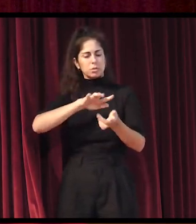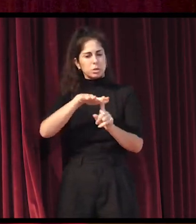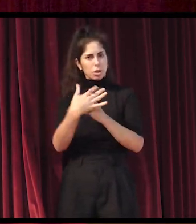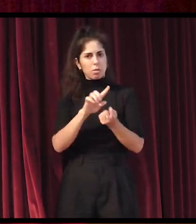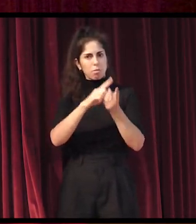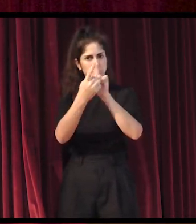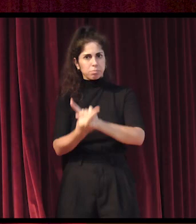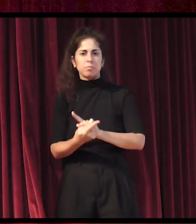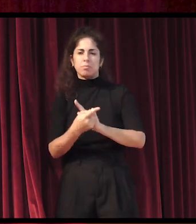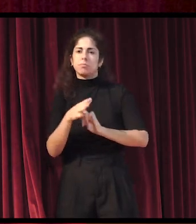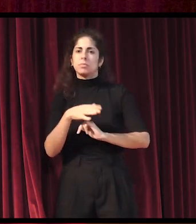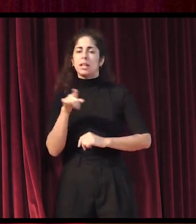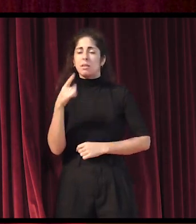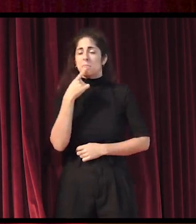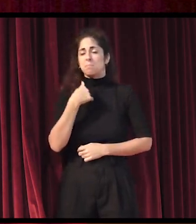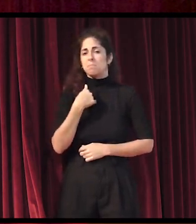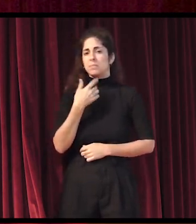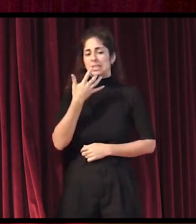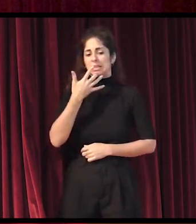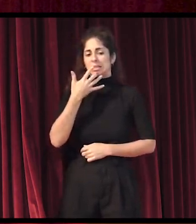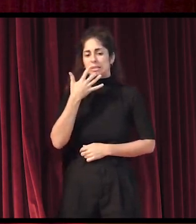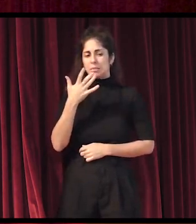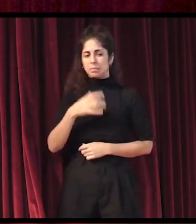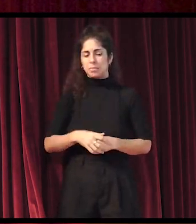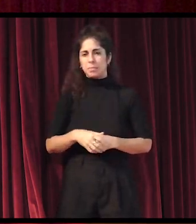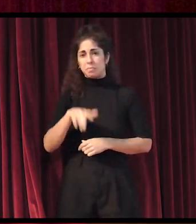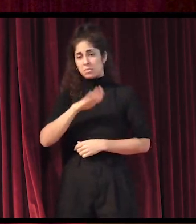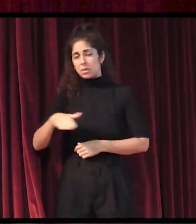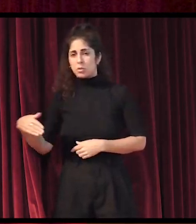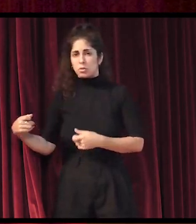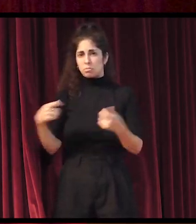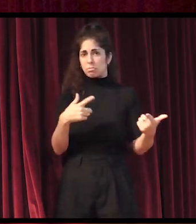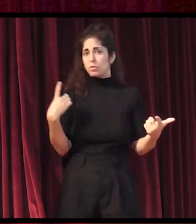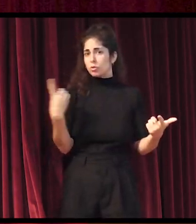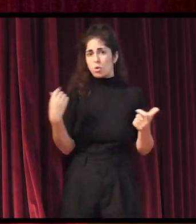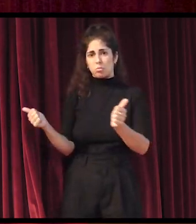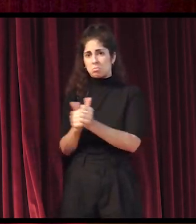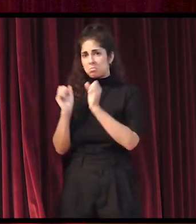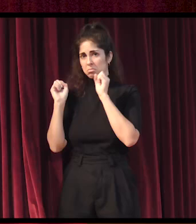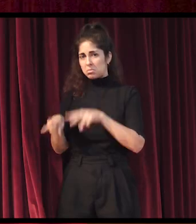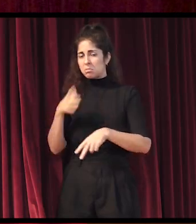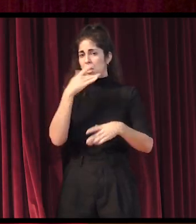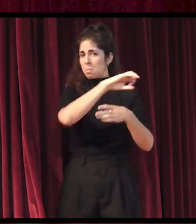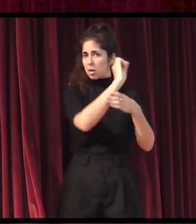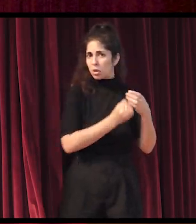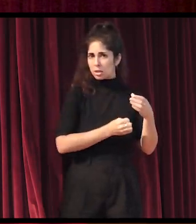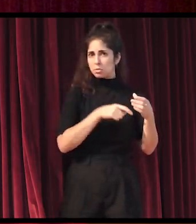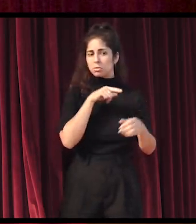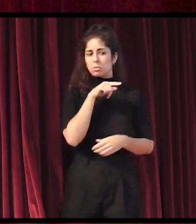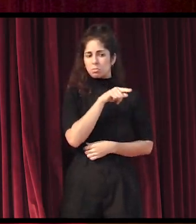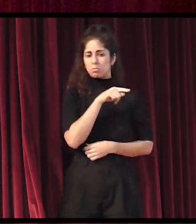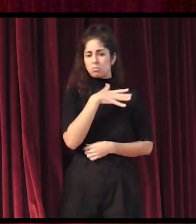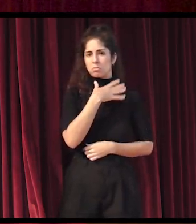no entendía que lo que era posible, por ejemplo, con los chicos que migraban solos, que practicaban el baloncesto, no lo fuera para